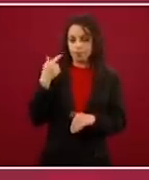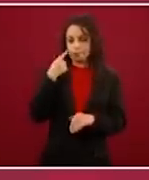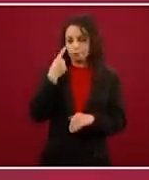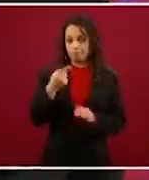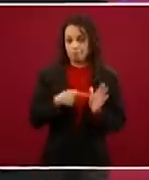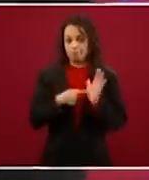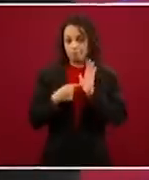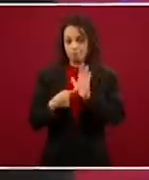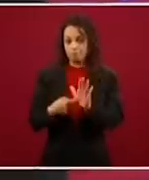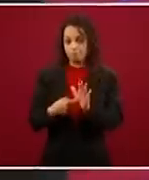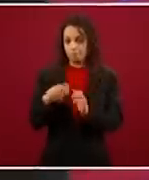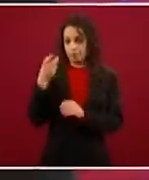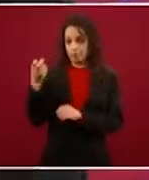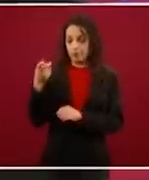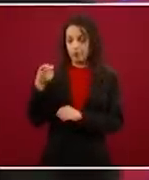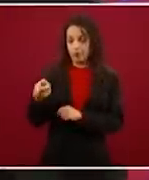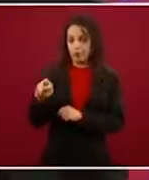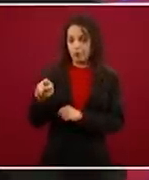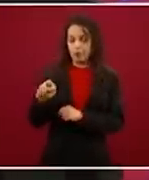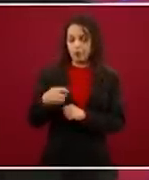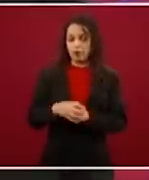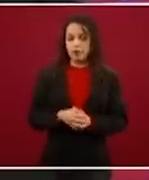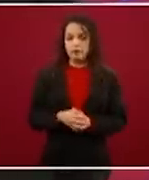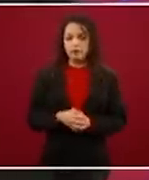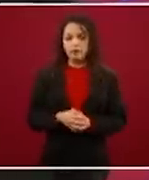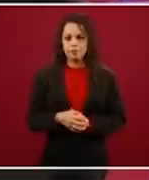encabezando este movimiento